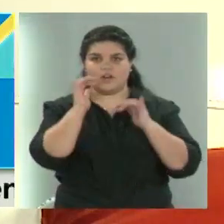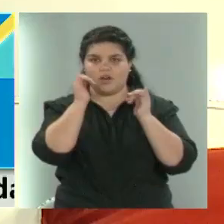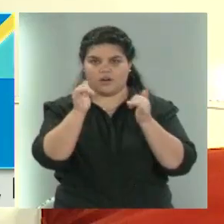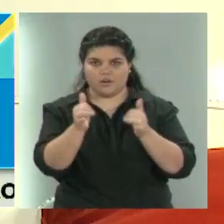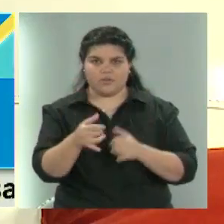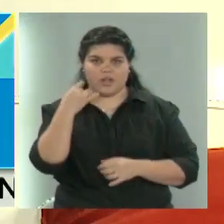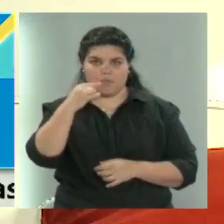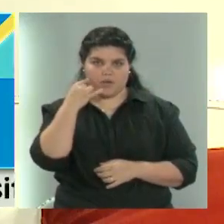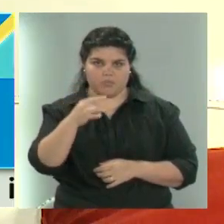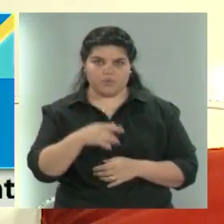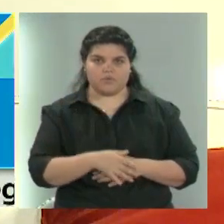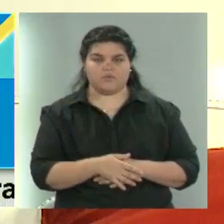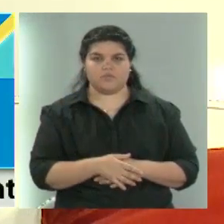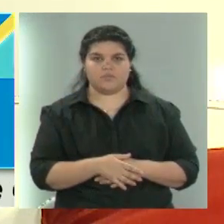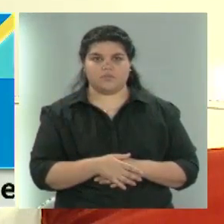Maipú.